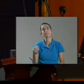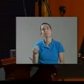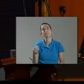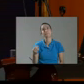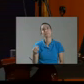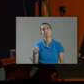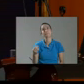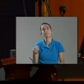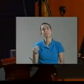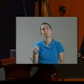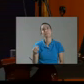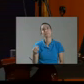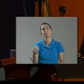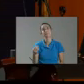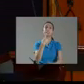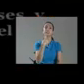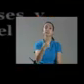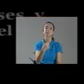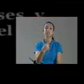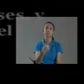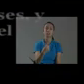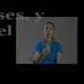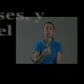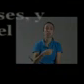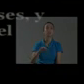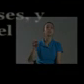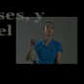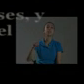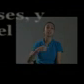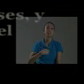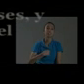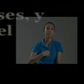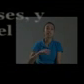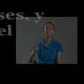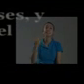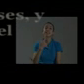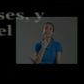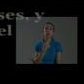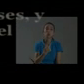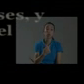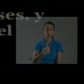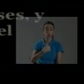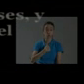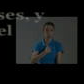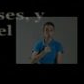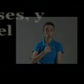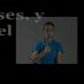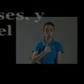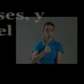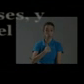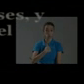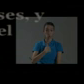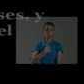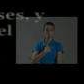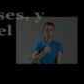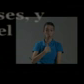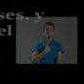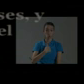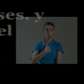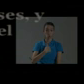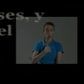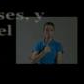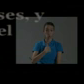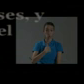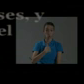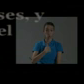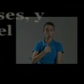Los clavos después los arregla con el pastor Abraham, ¿eh? De ahí se va a ministrar después de, mire, el pastor, el apóstol, lo que dijo, mire, mire, mi esposa ahora